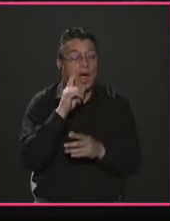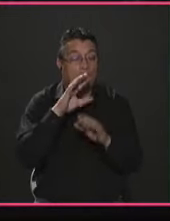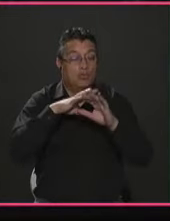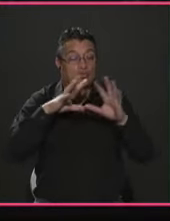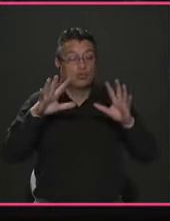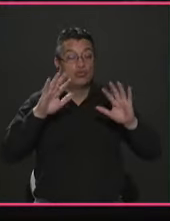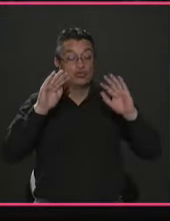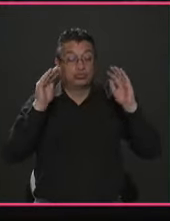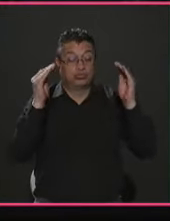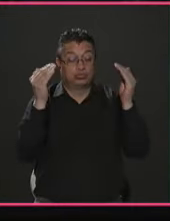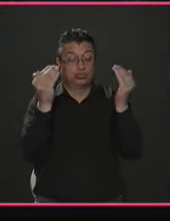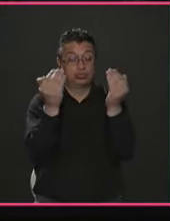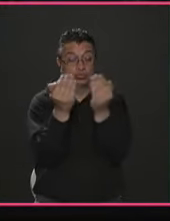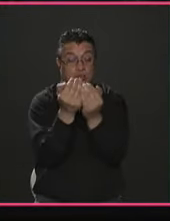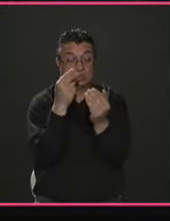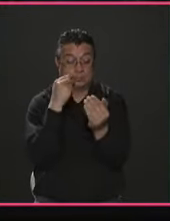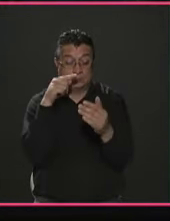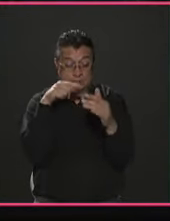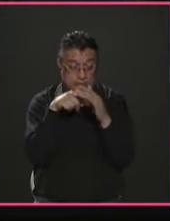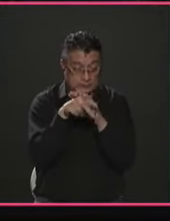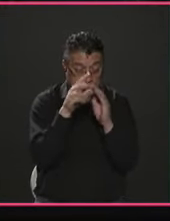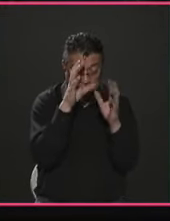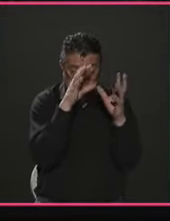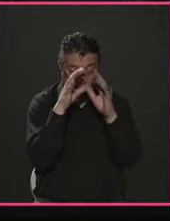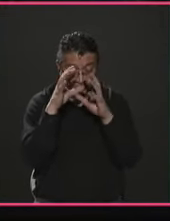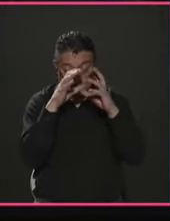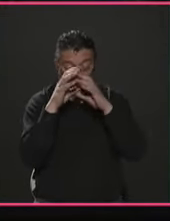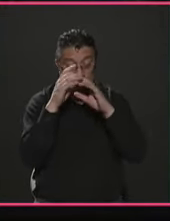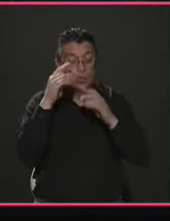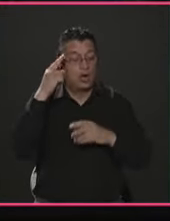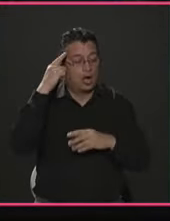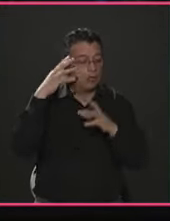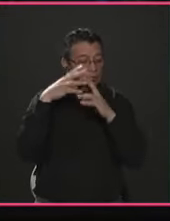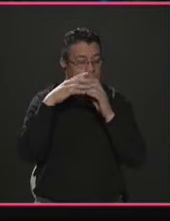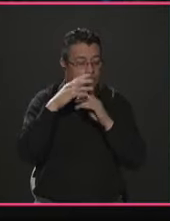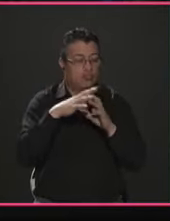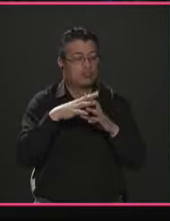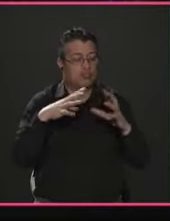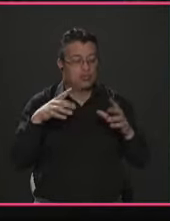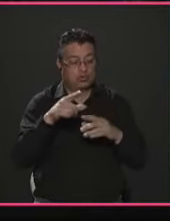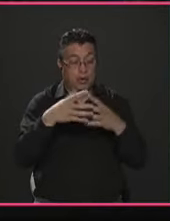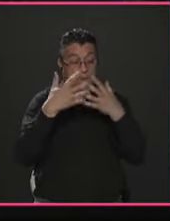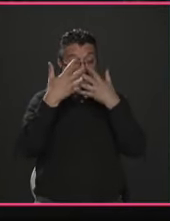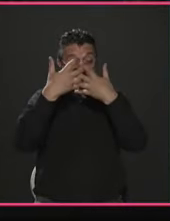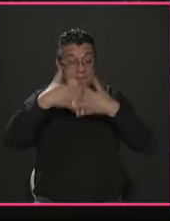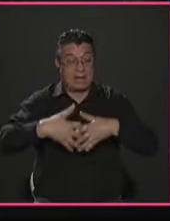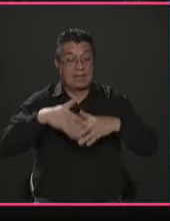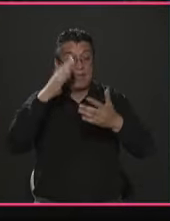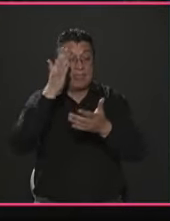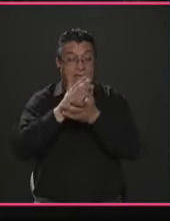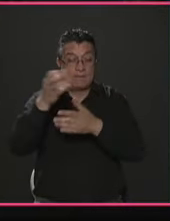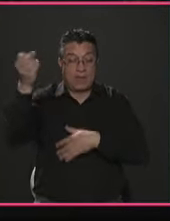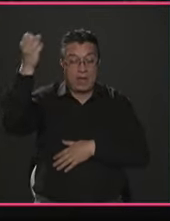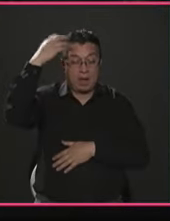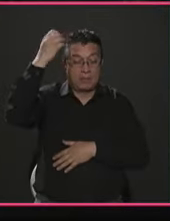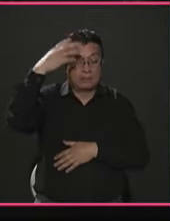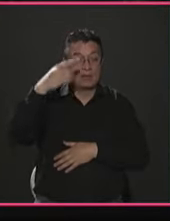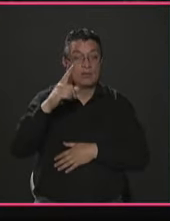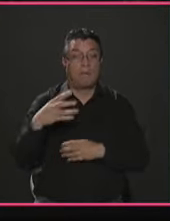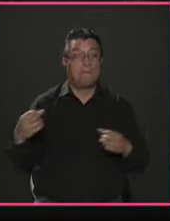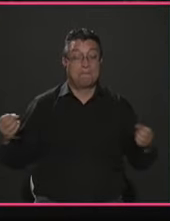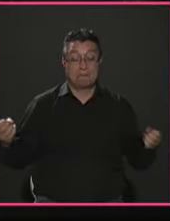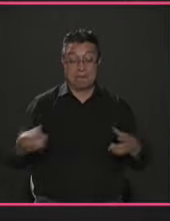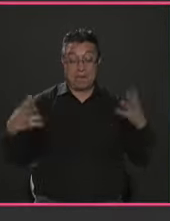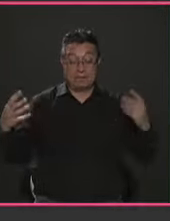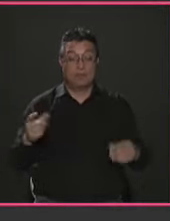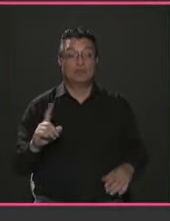de circuitería hay muchos circuitos neuronales como si fuera un humanos que básicamente ente lo que hace la maquinista tiene que aprender a hacer eso porque no es mágico tiene